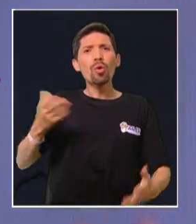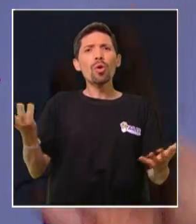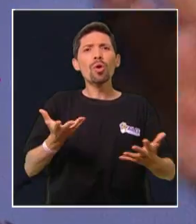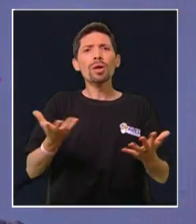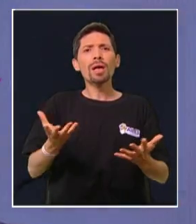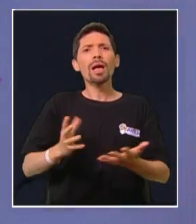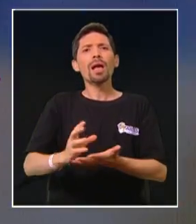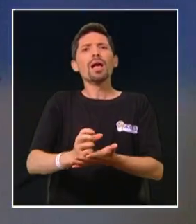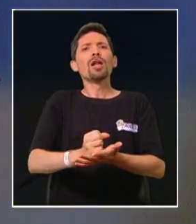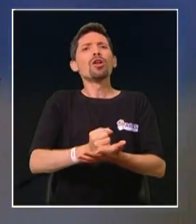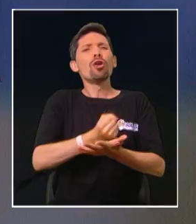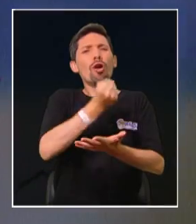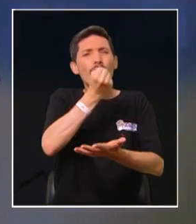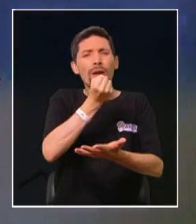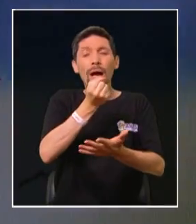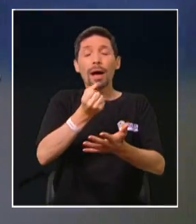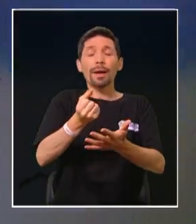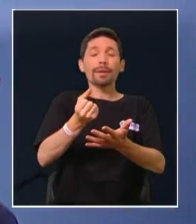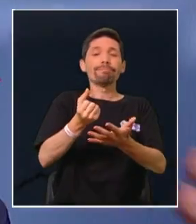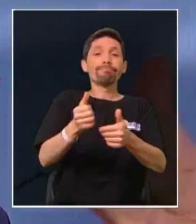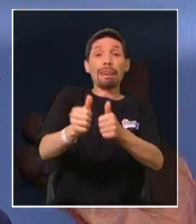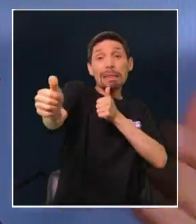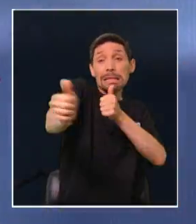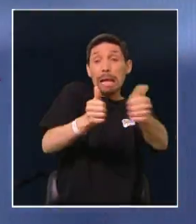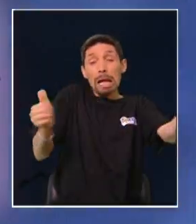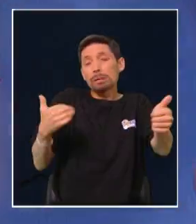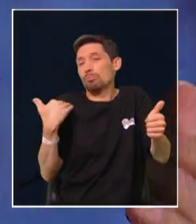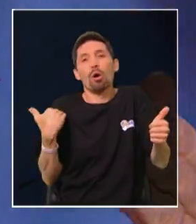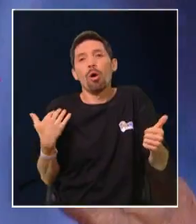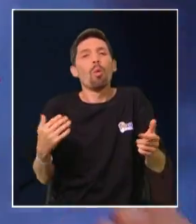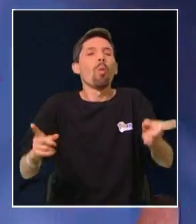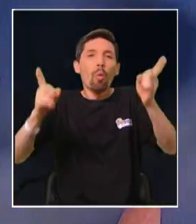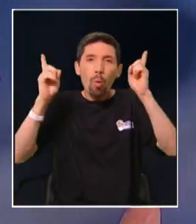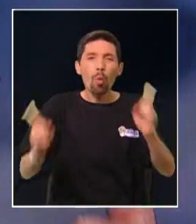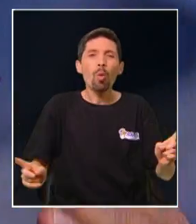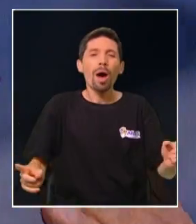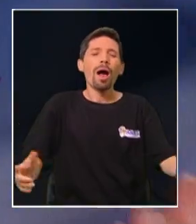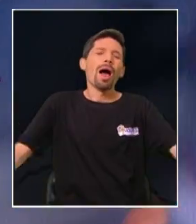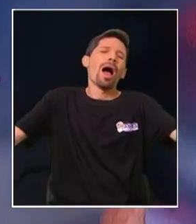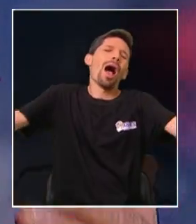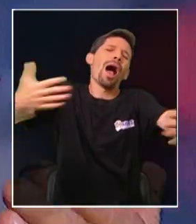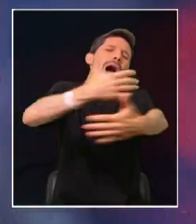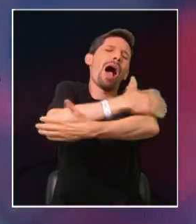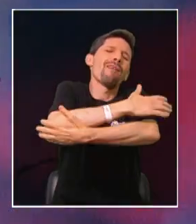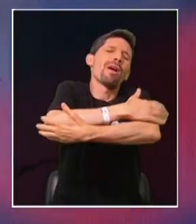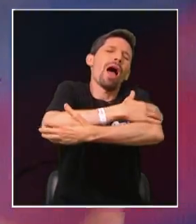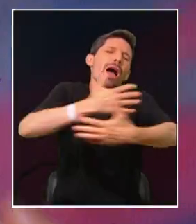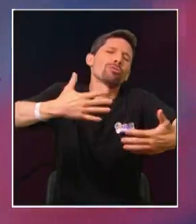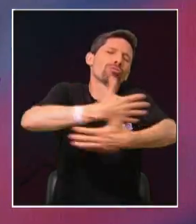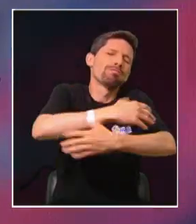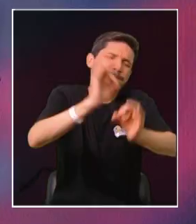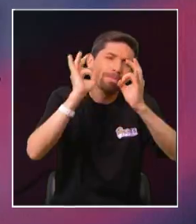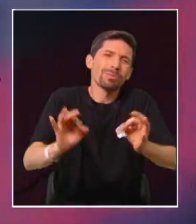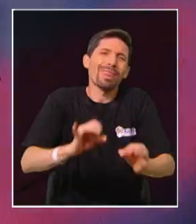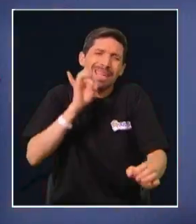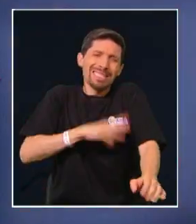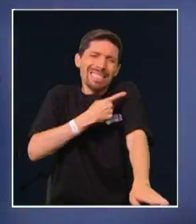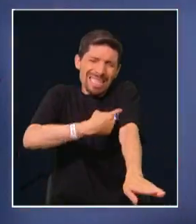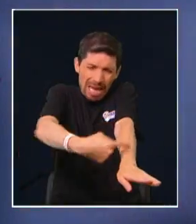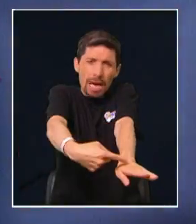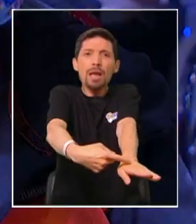aunque sea con distancia social, ese tremendo abrazo simbólico de Chile y